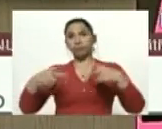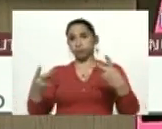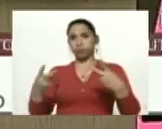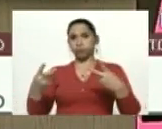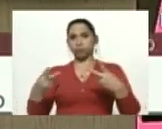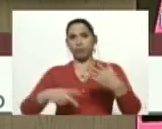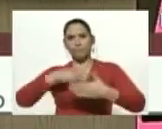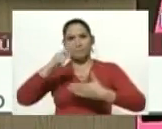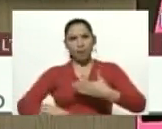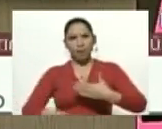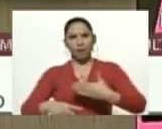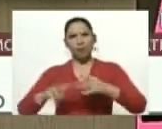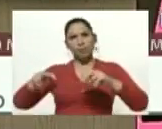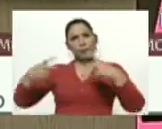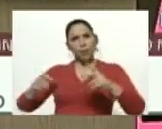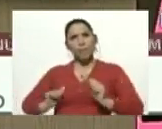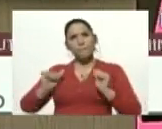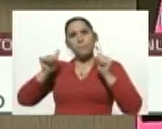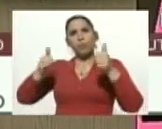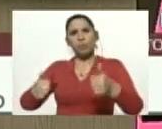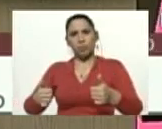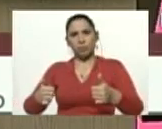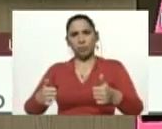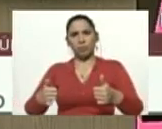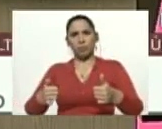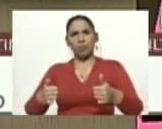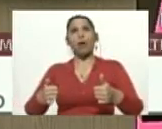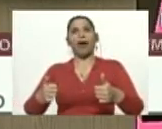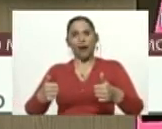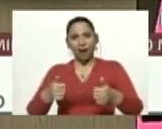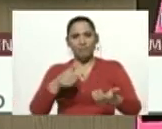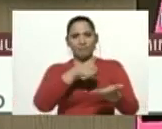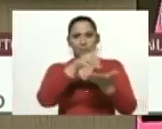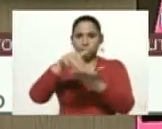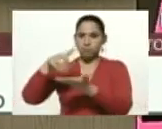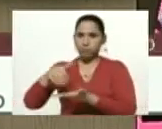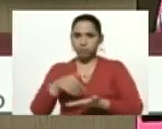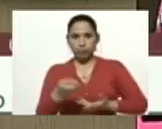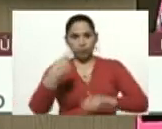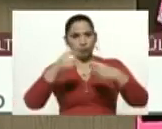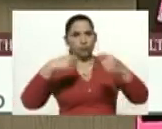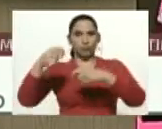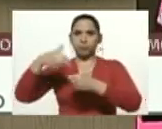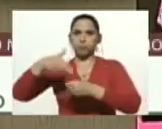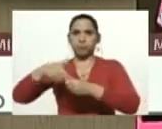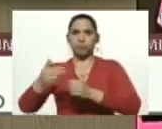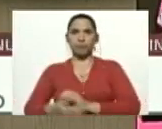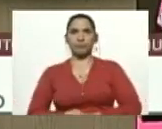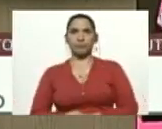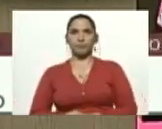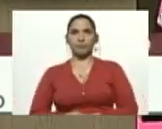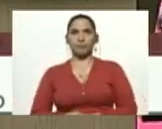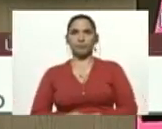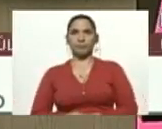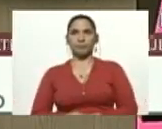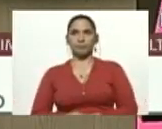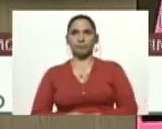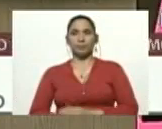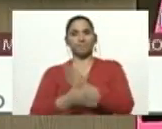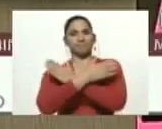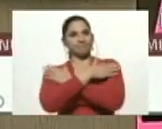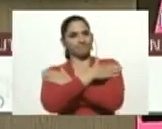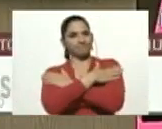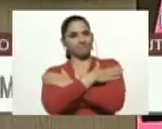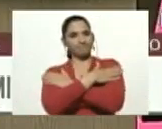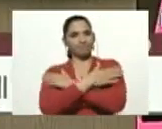esquema, este nuevo comienzo de distribución y comercialización del combustible.